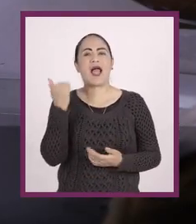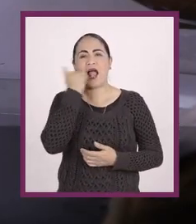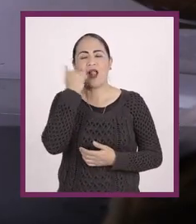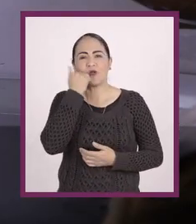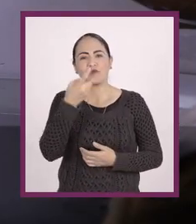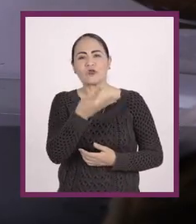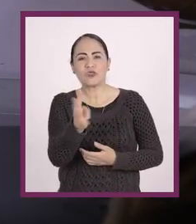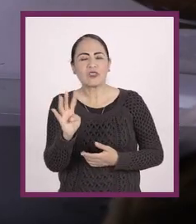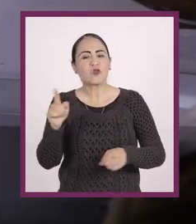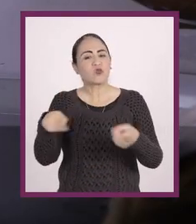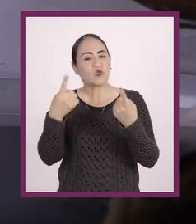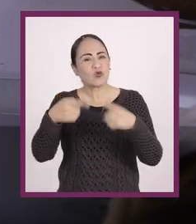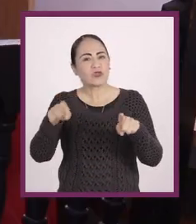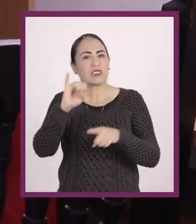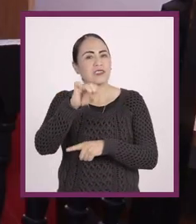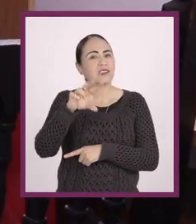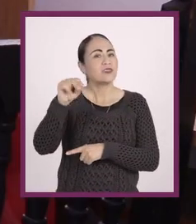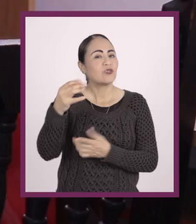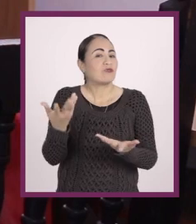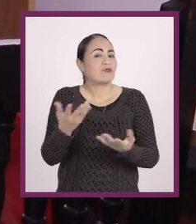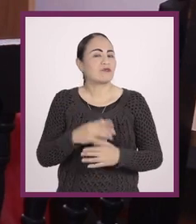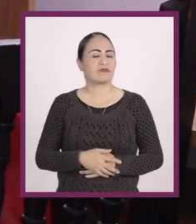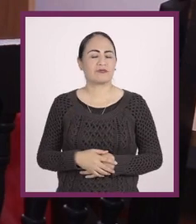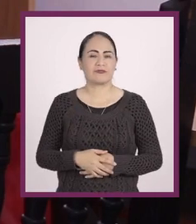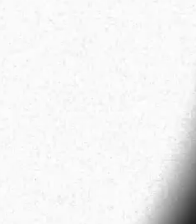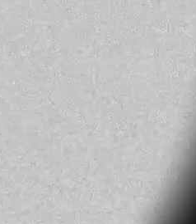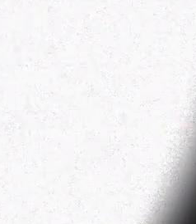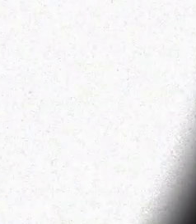que escuchan los demás para estudiar